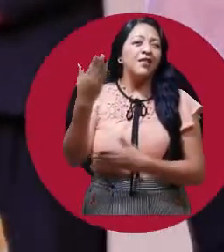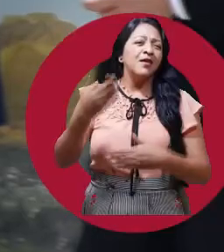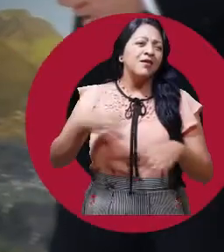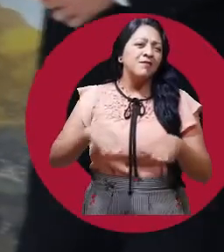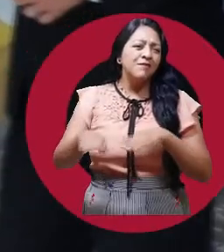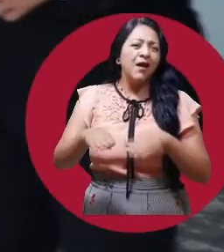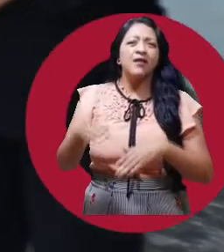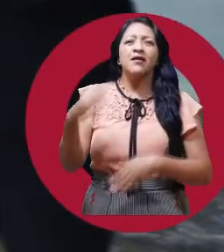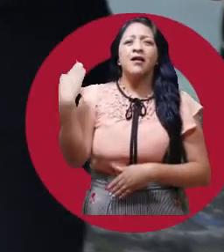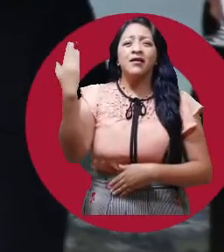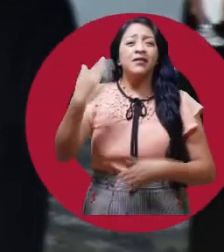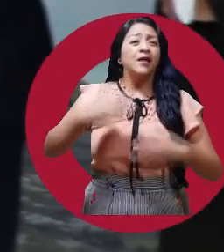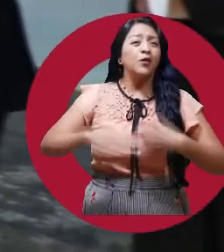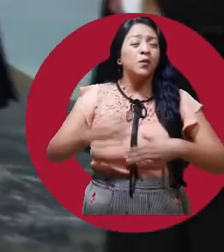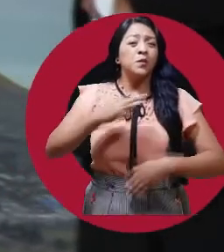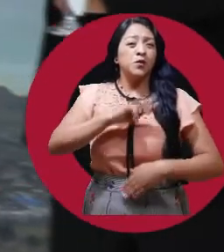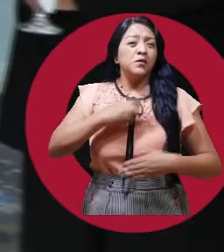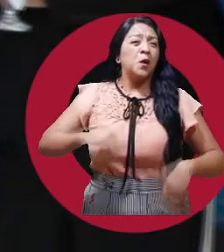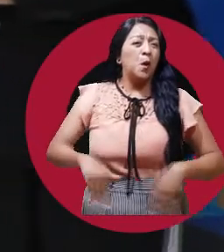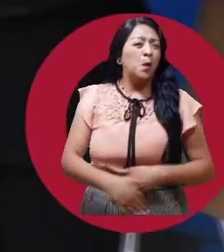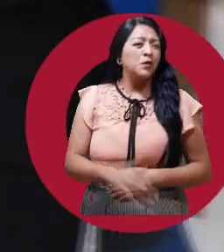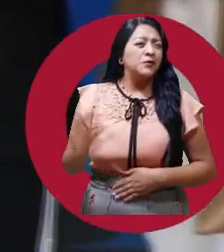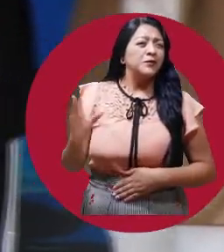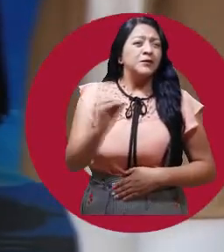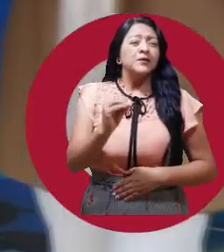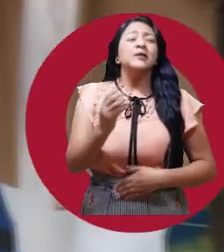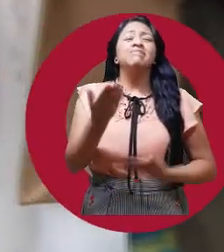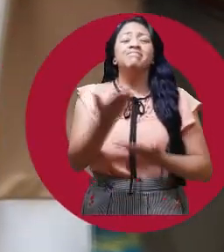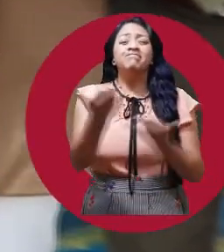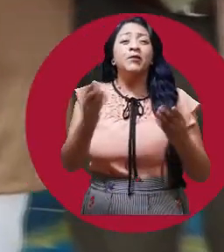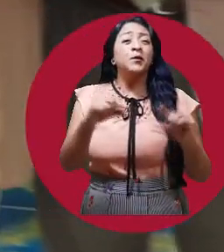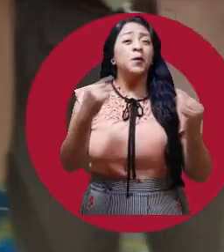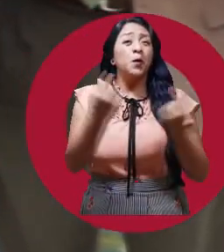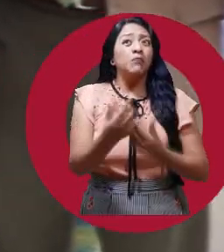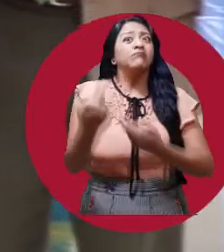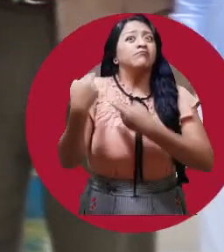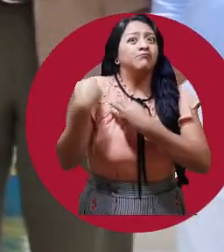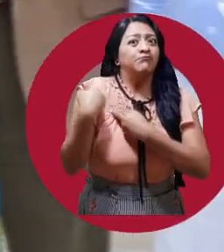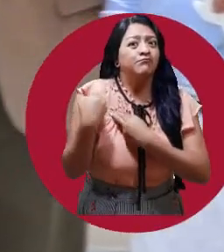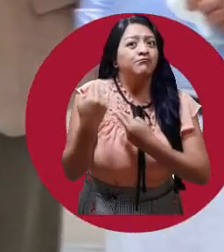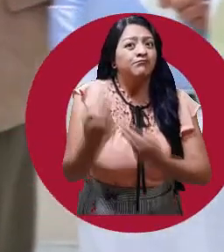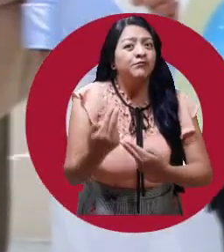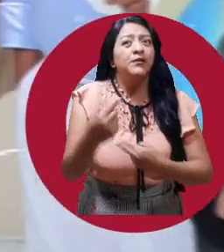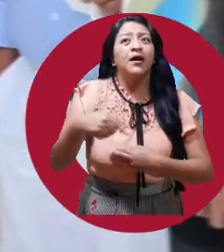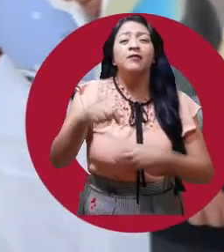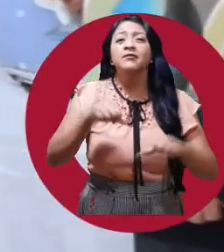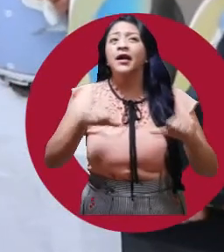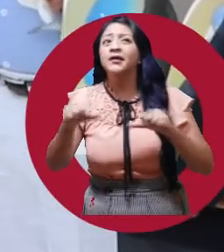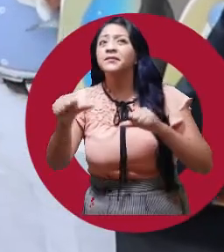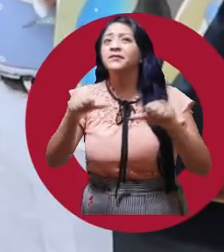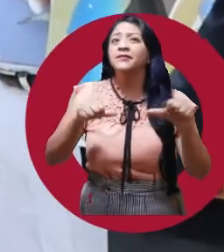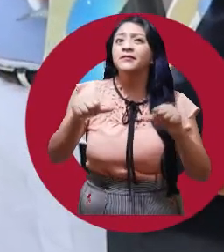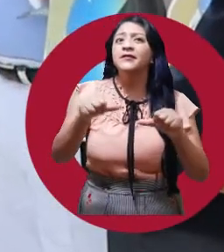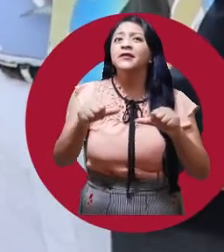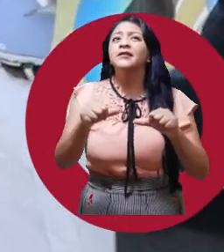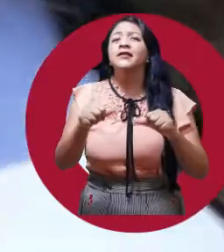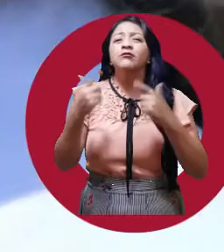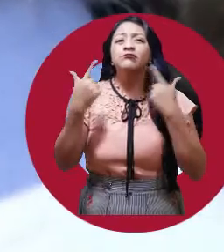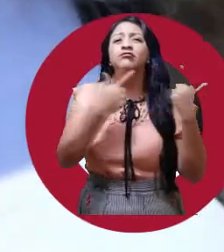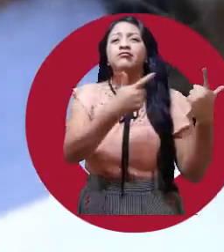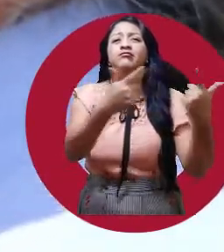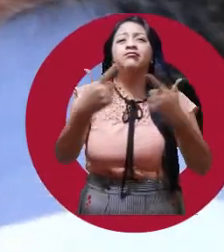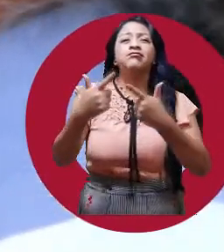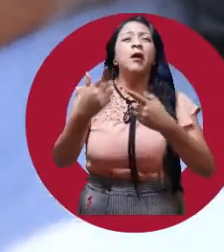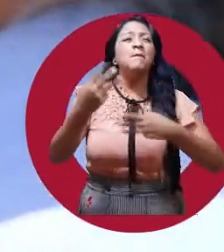Antonio Ante, municipio de Otavalo, a través del consorcio del Taita Imbabura, se encargarán de la administración y gestión y se sustentará en las herramientas